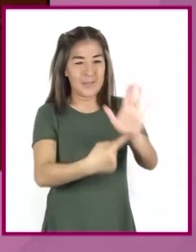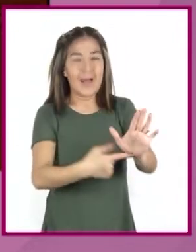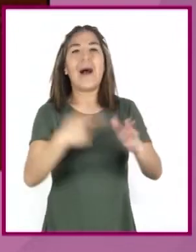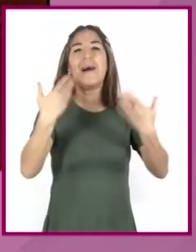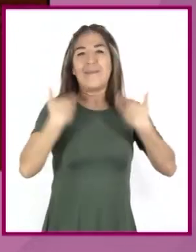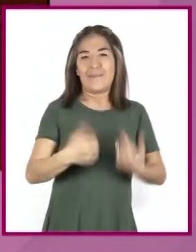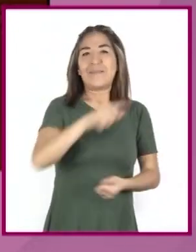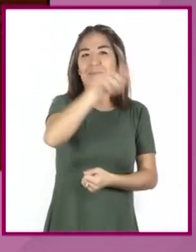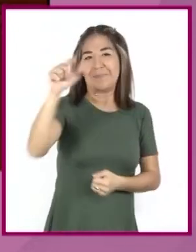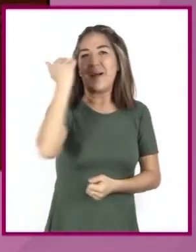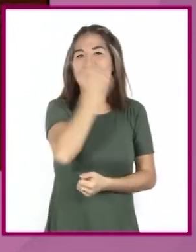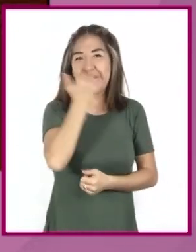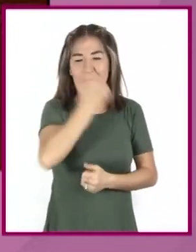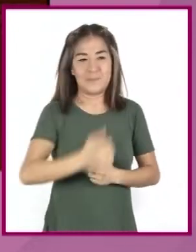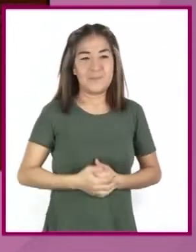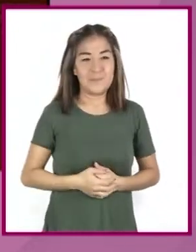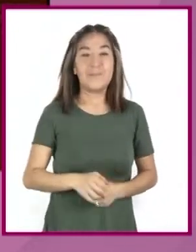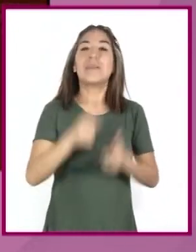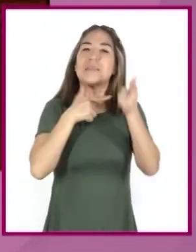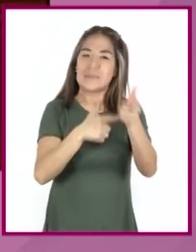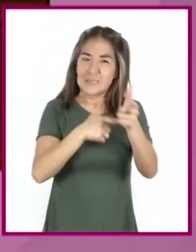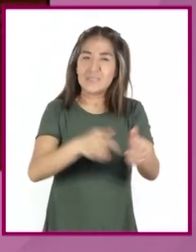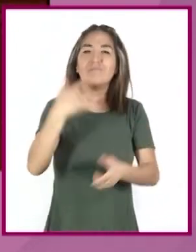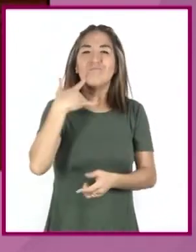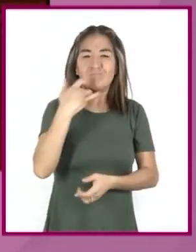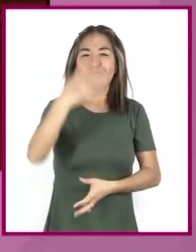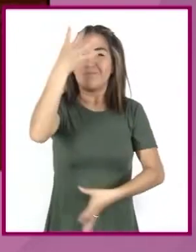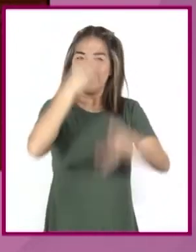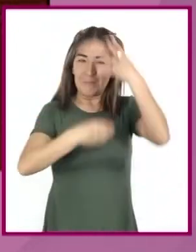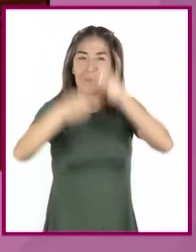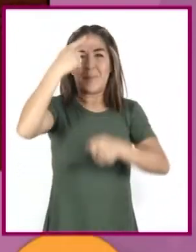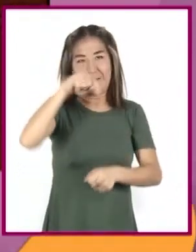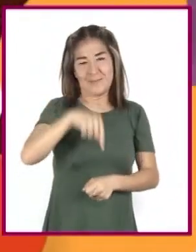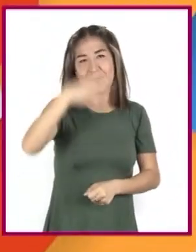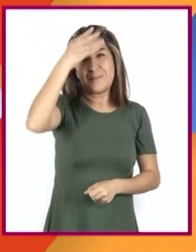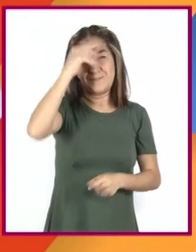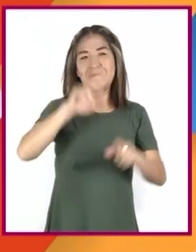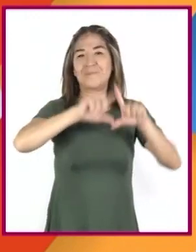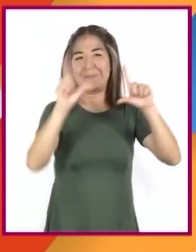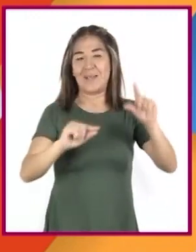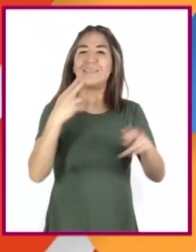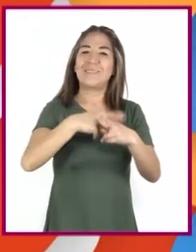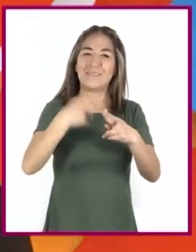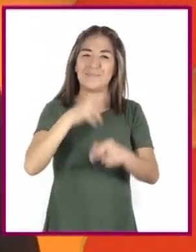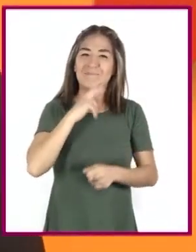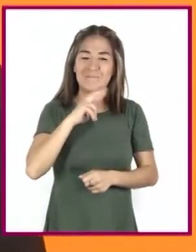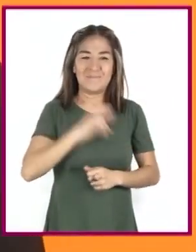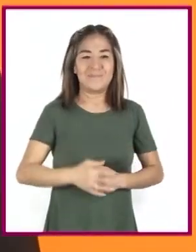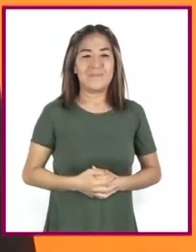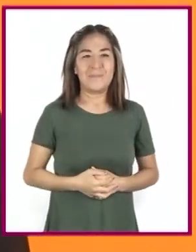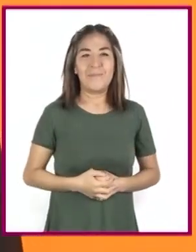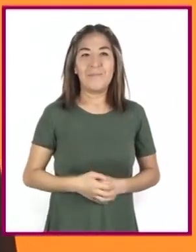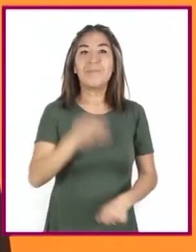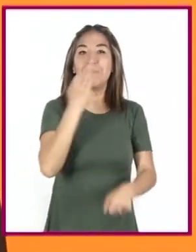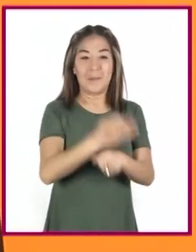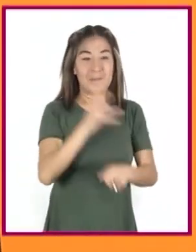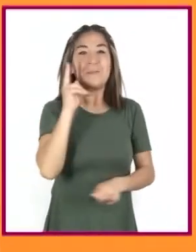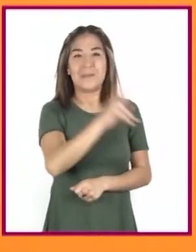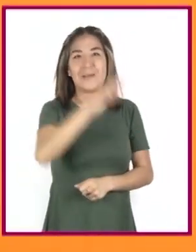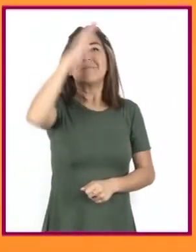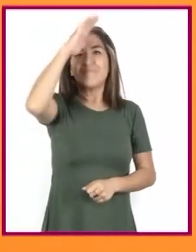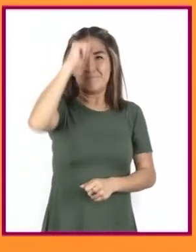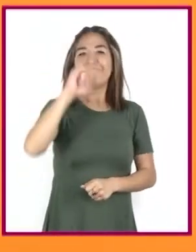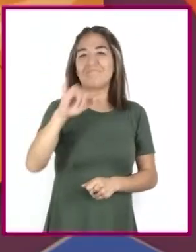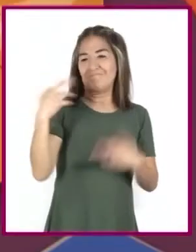ilustrativo para nuestros alumnos. Sigamos esforzándonos para el aprendizaje en México. Hasta pronto. Completamente de acuerdo con